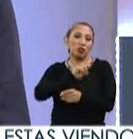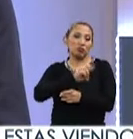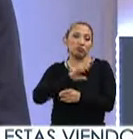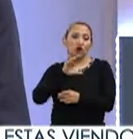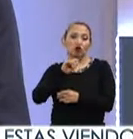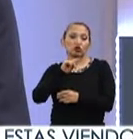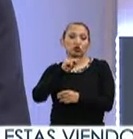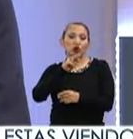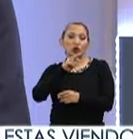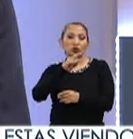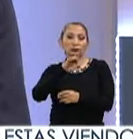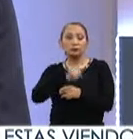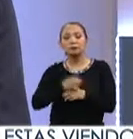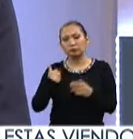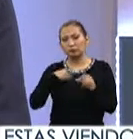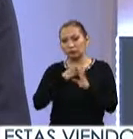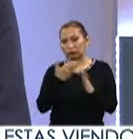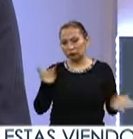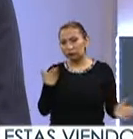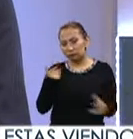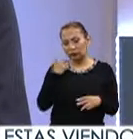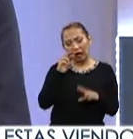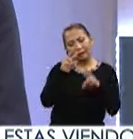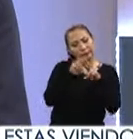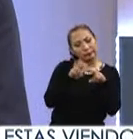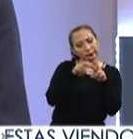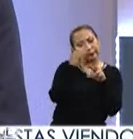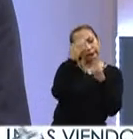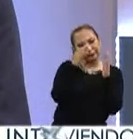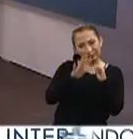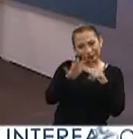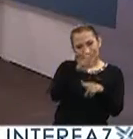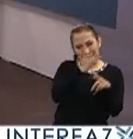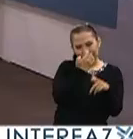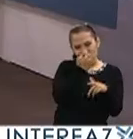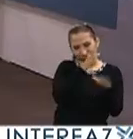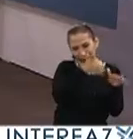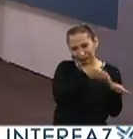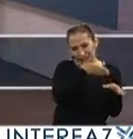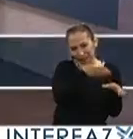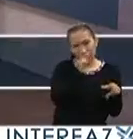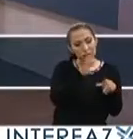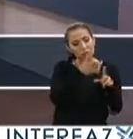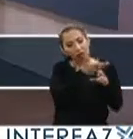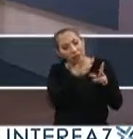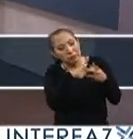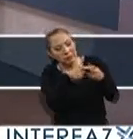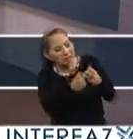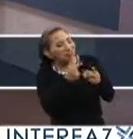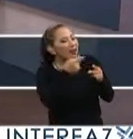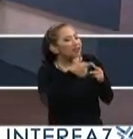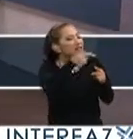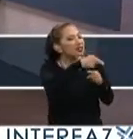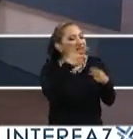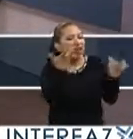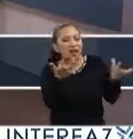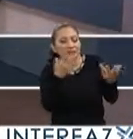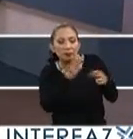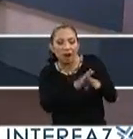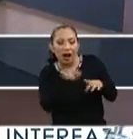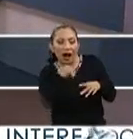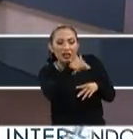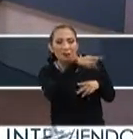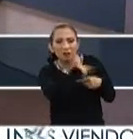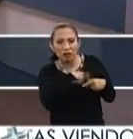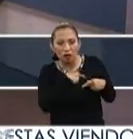Claro. Lo hemos analizado mucho en el ámbito escolar, ¿no? ¿Por qué se da? ¿Quiénes son los actores